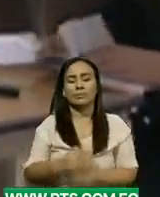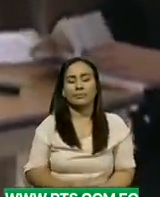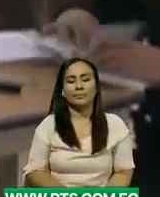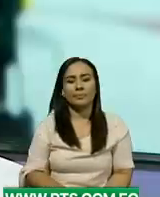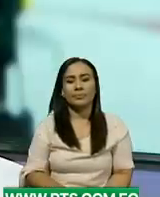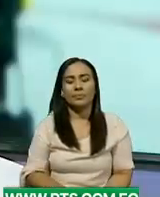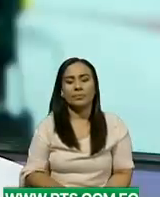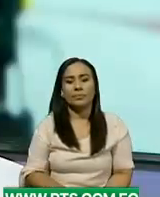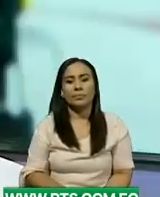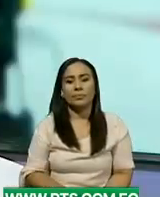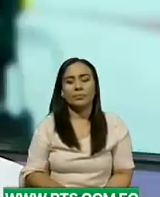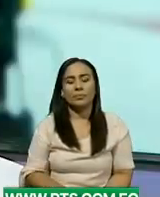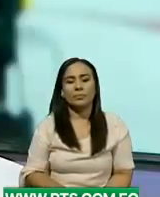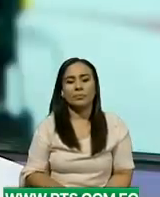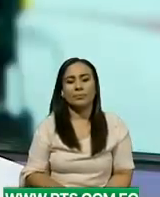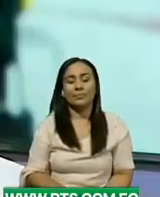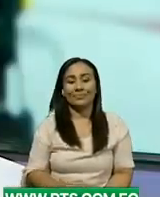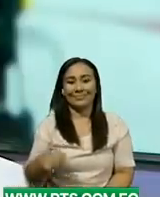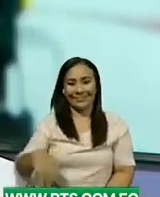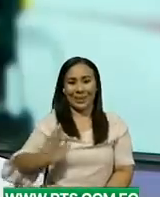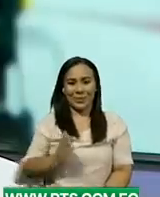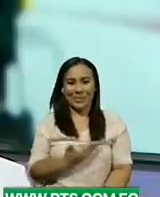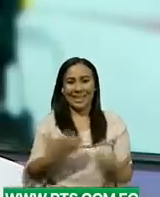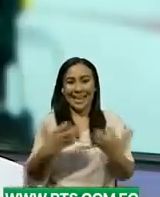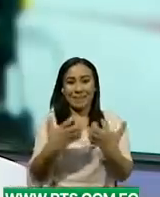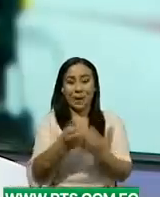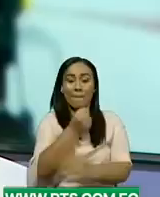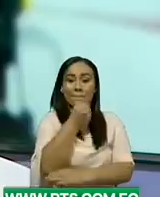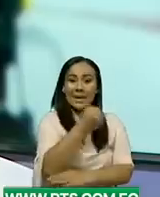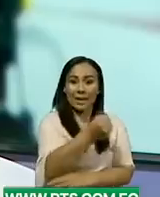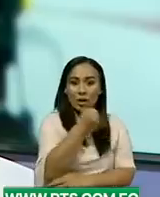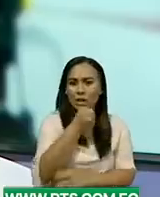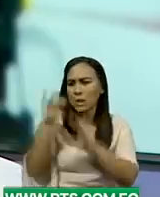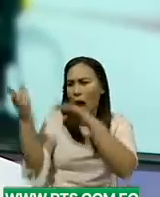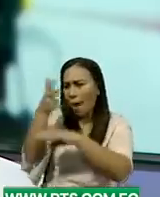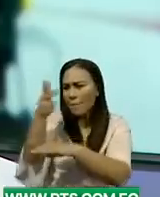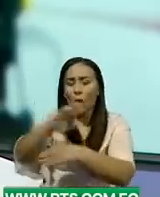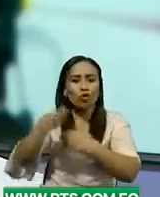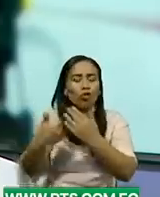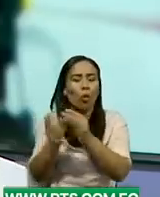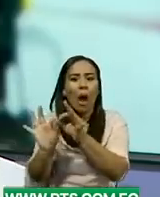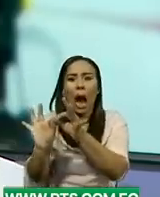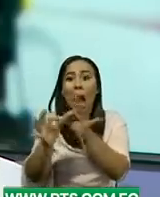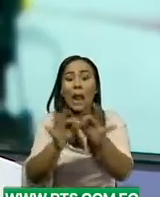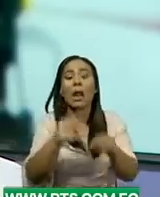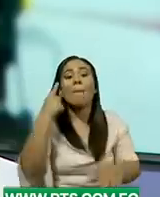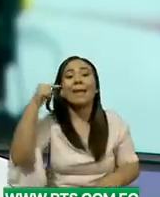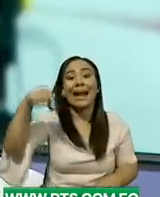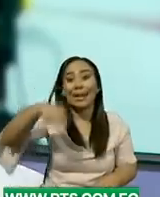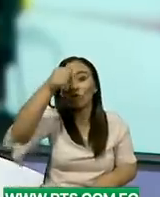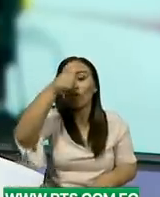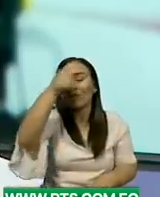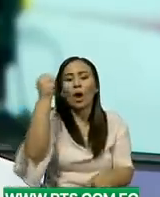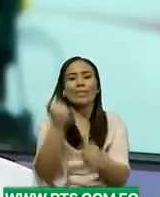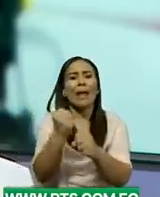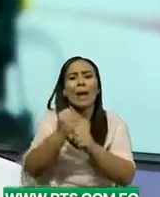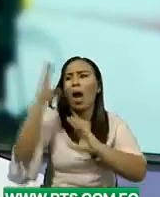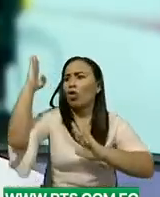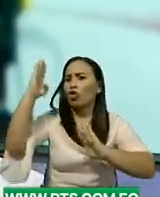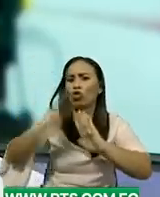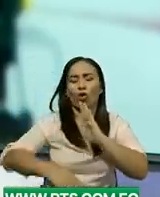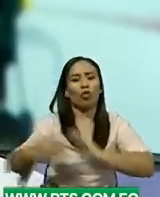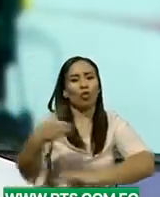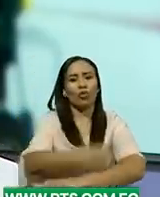Rosero. Nuestro equipo periodístico está listo para la jornada de elecciones que se llevará a cabo este